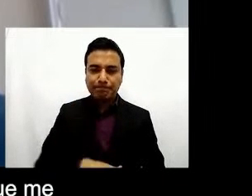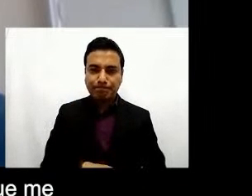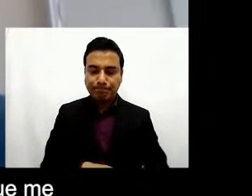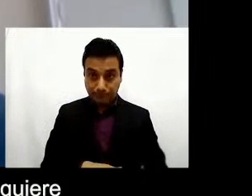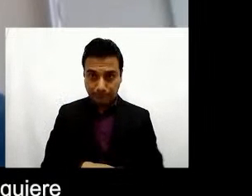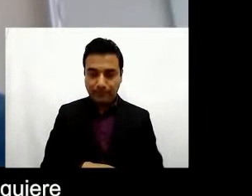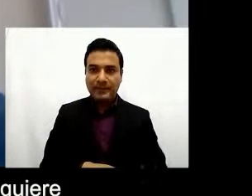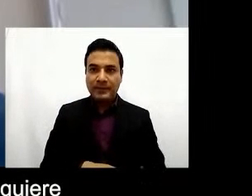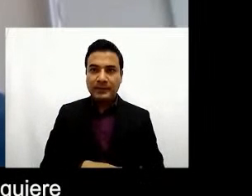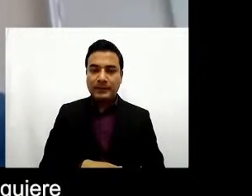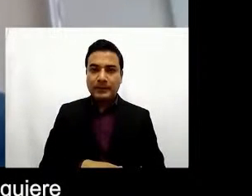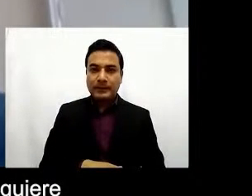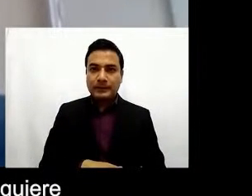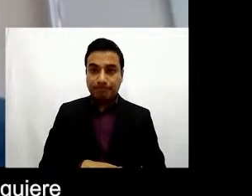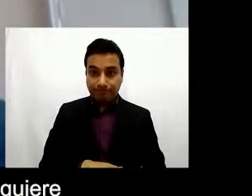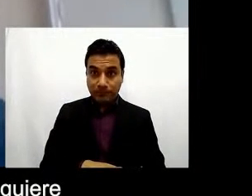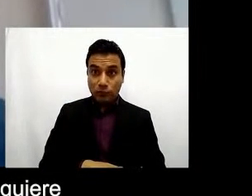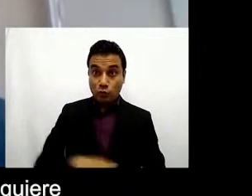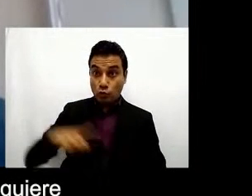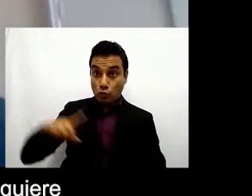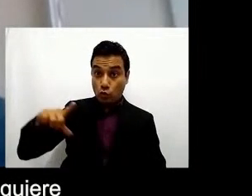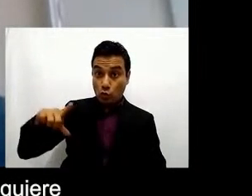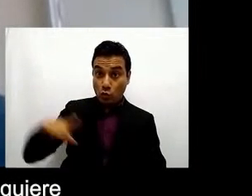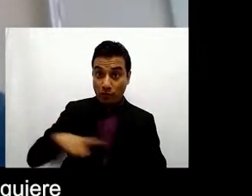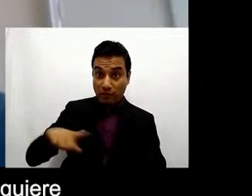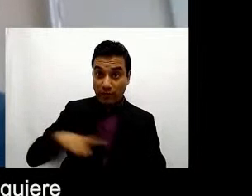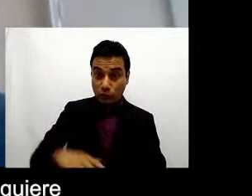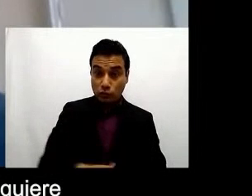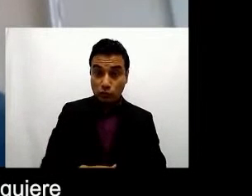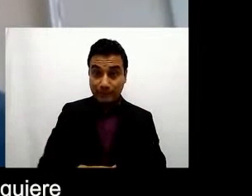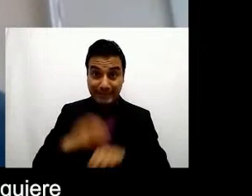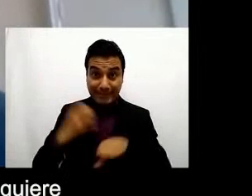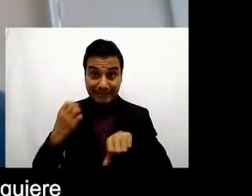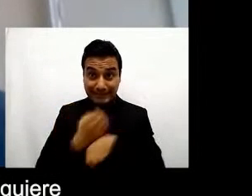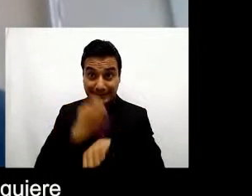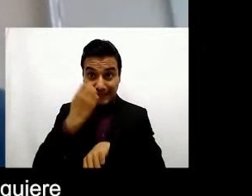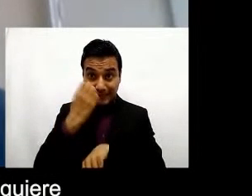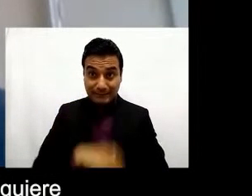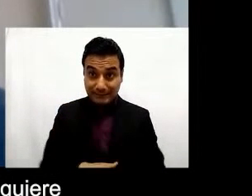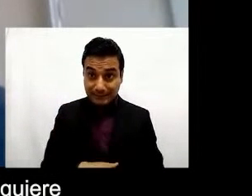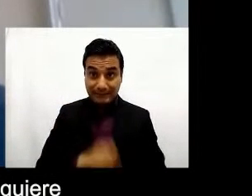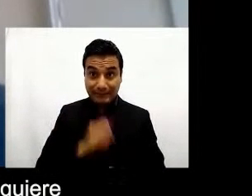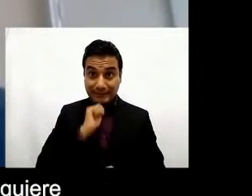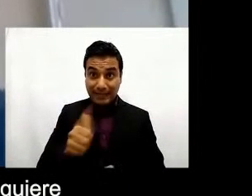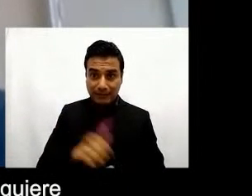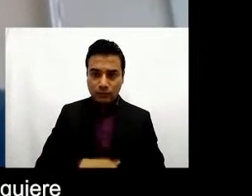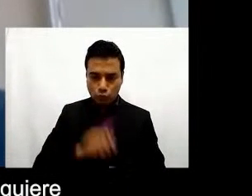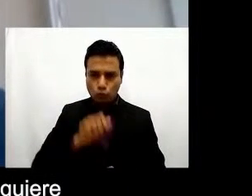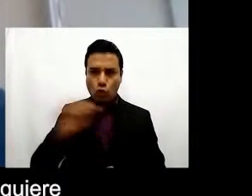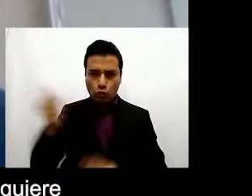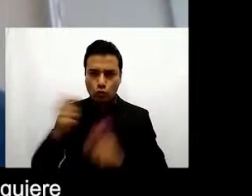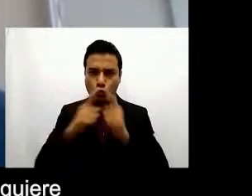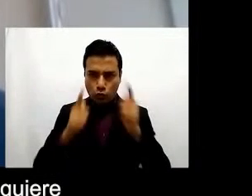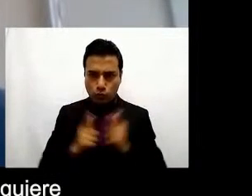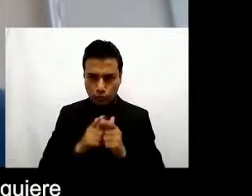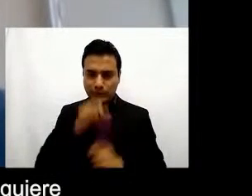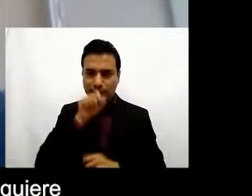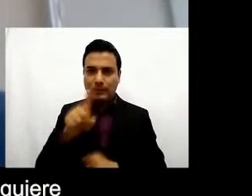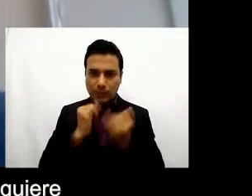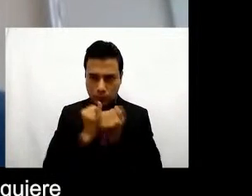de los actores no estatales también es importante, y a veces se quiere